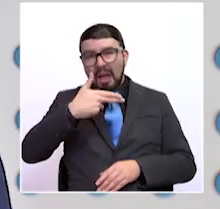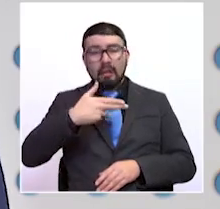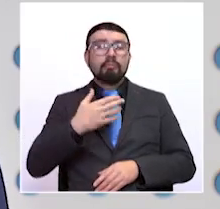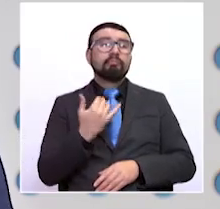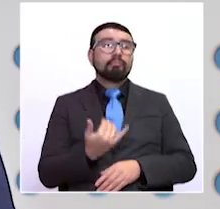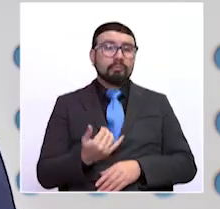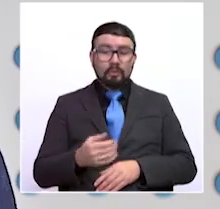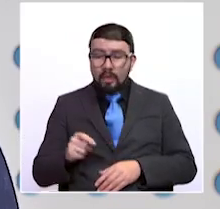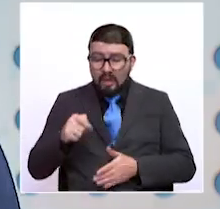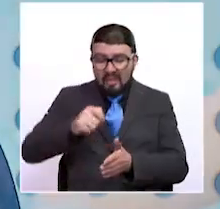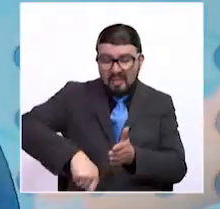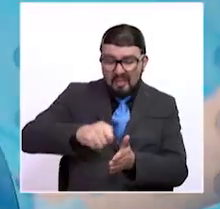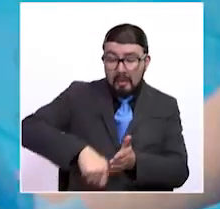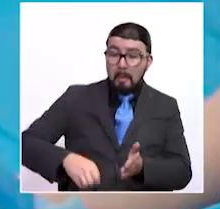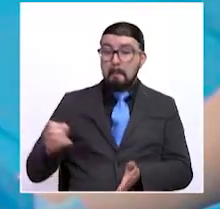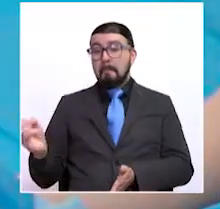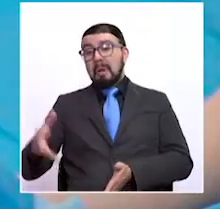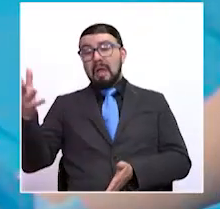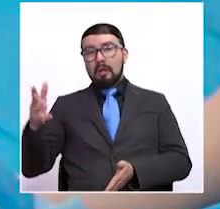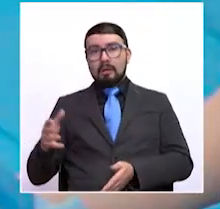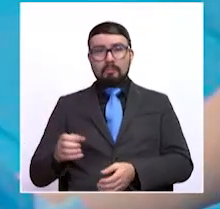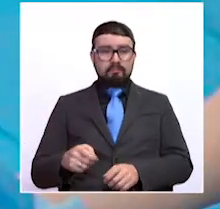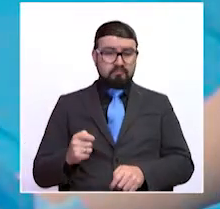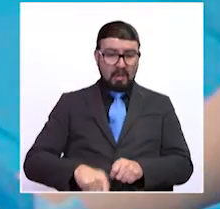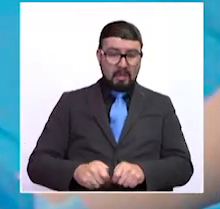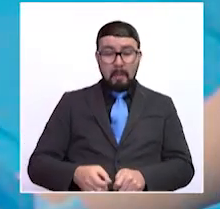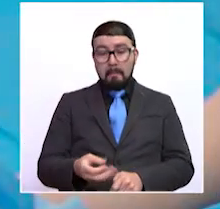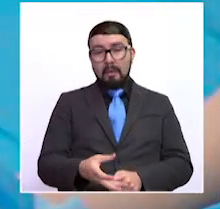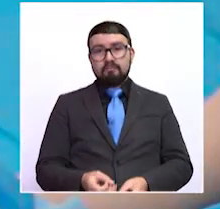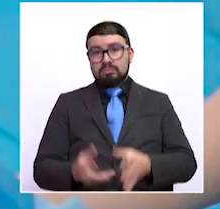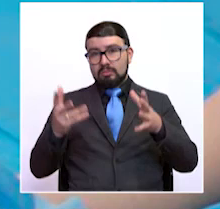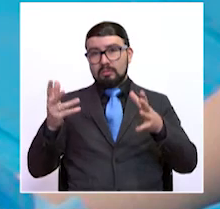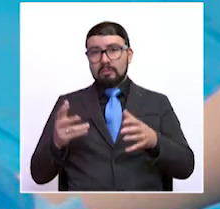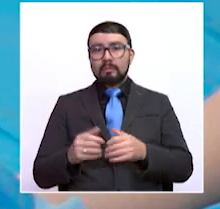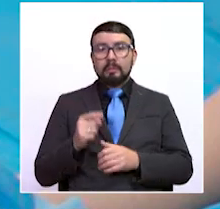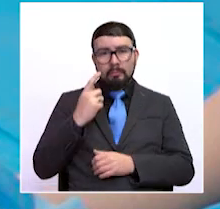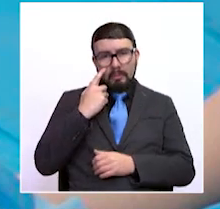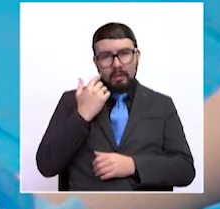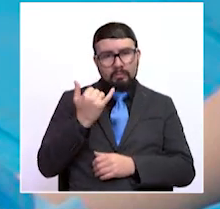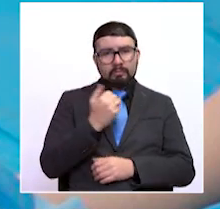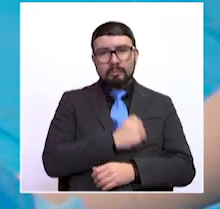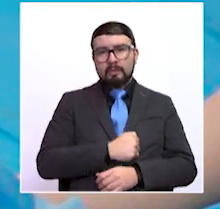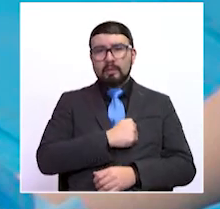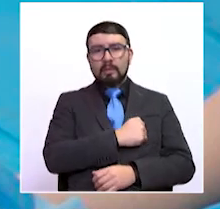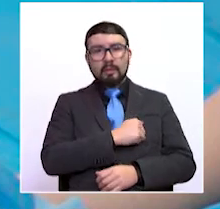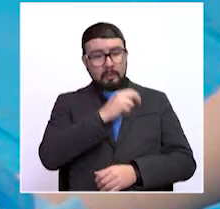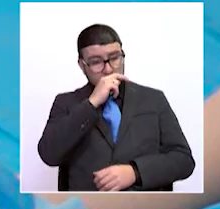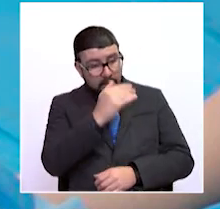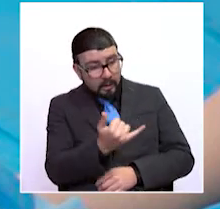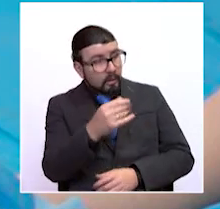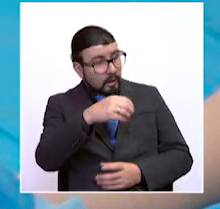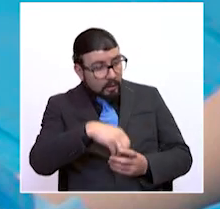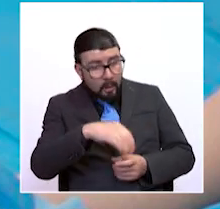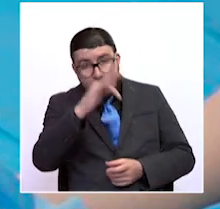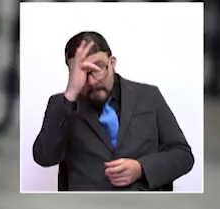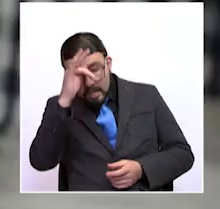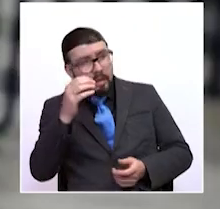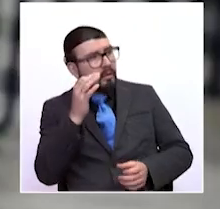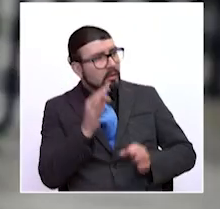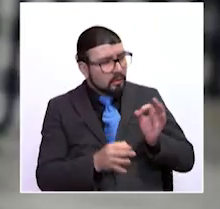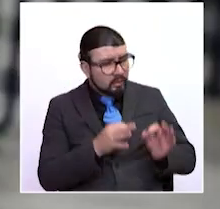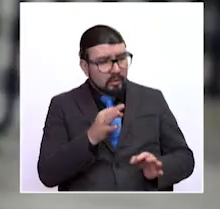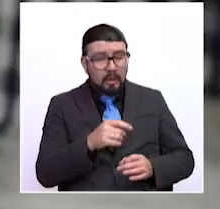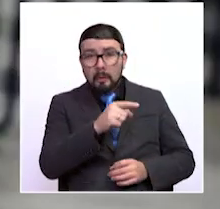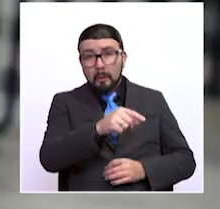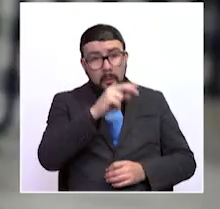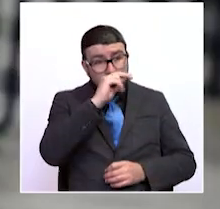una papeleta. Por favor, papás, pensemos eso. El tiempo en que el niño está en cuidado intensivo, el niño no sabe